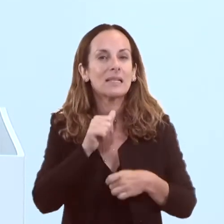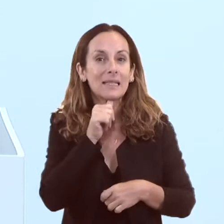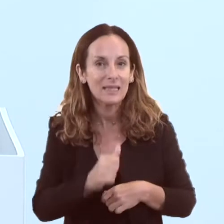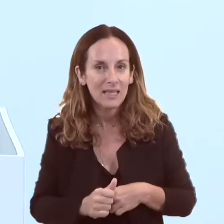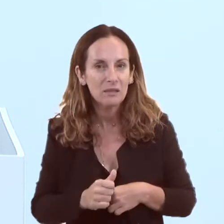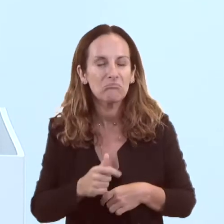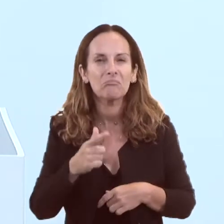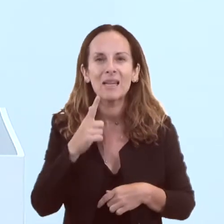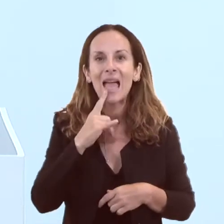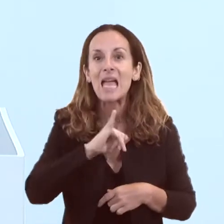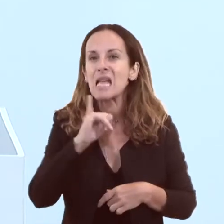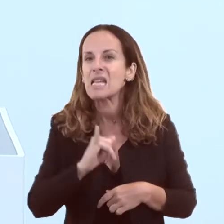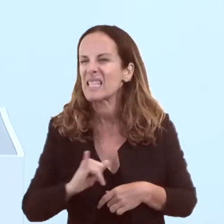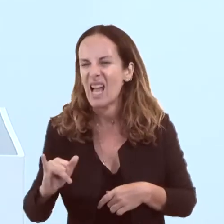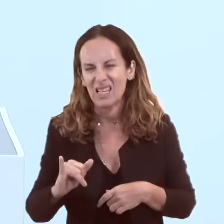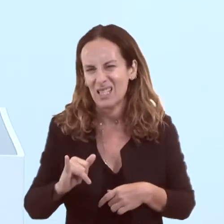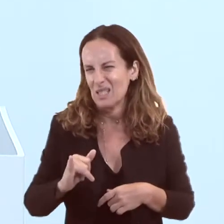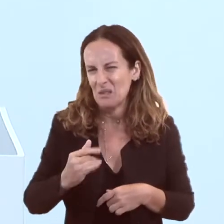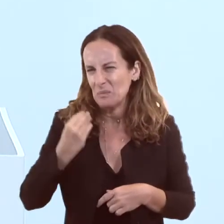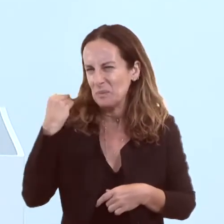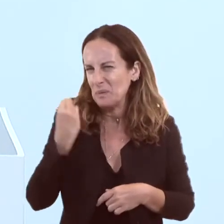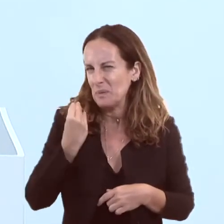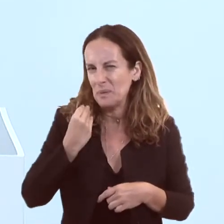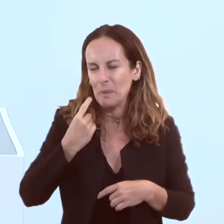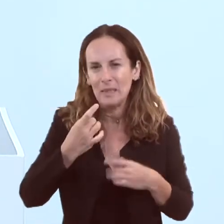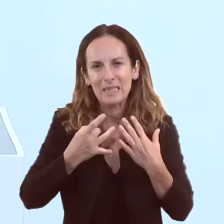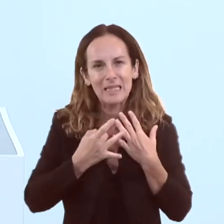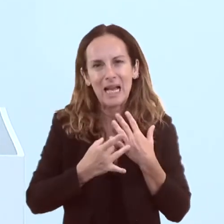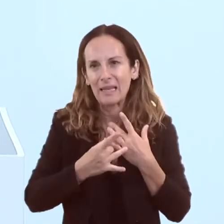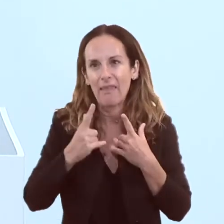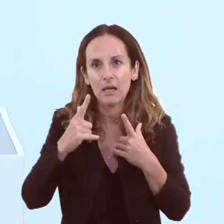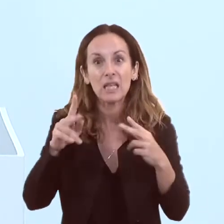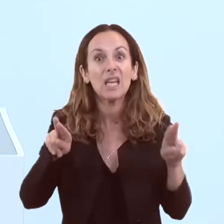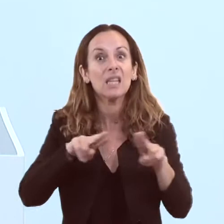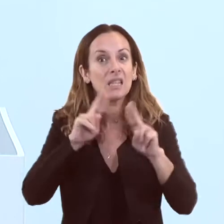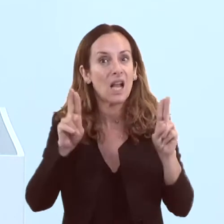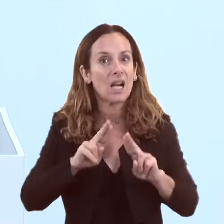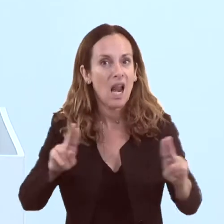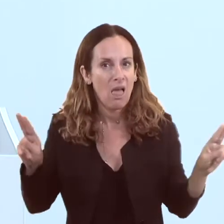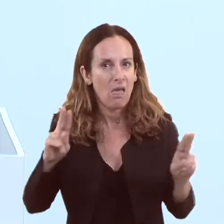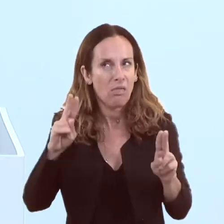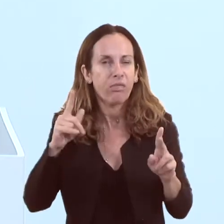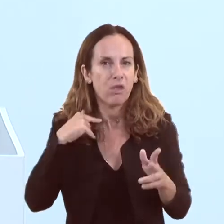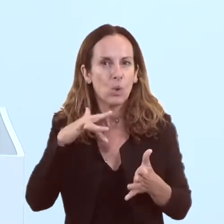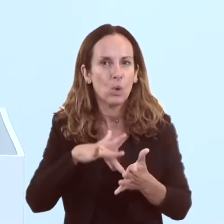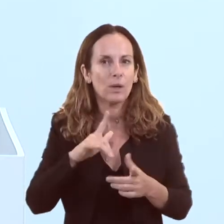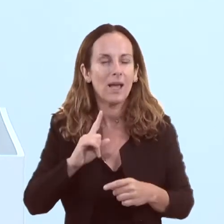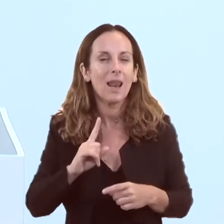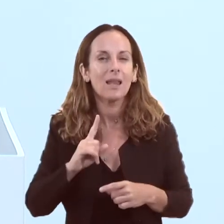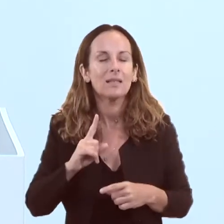llaseros de primerísimo nivel improvisadores de nivel internacional que tienen